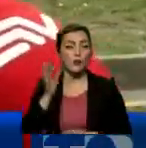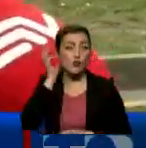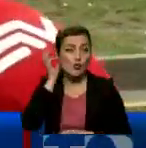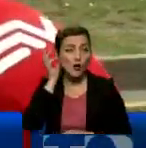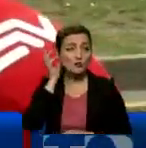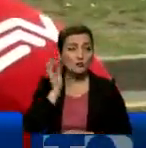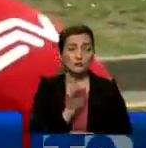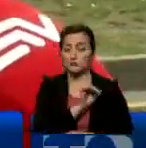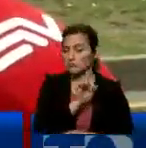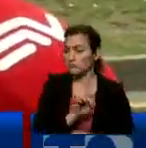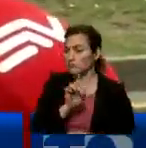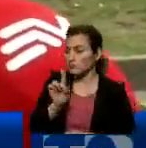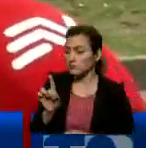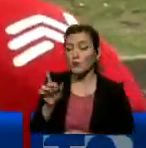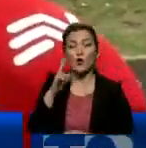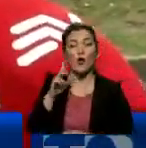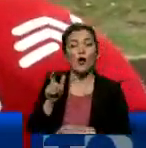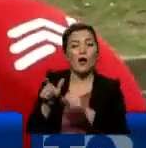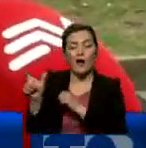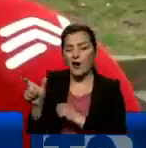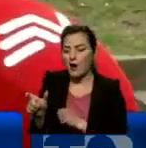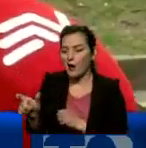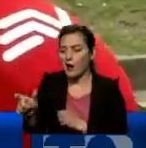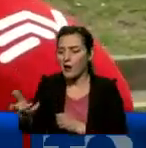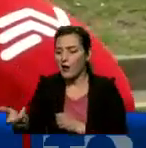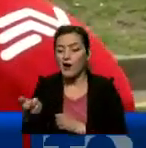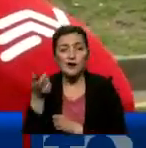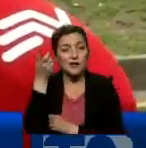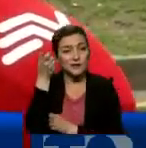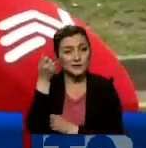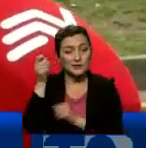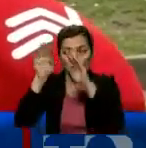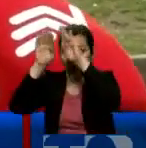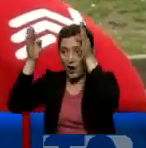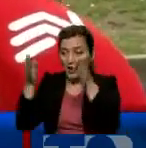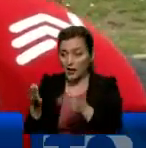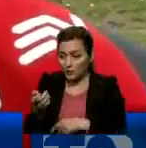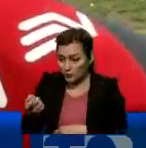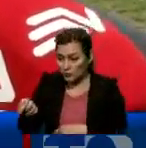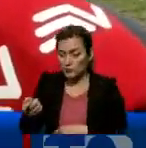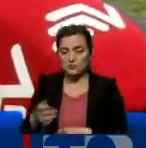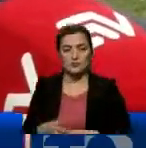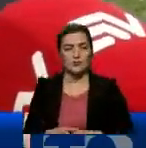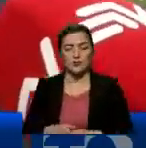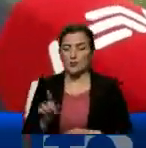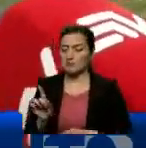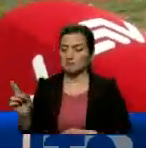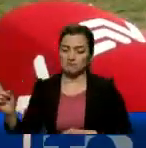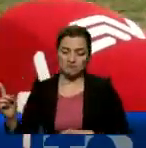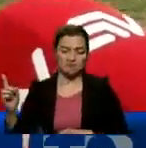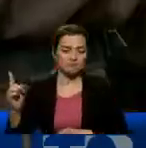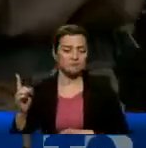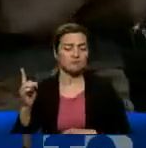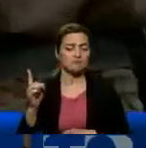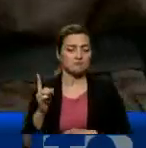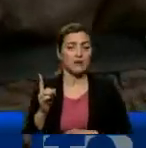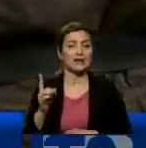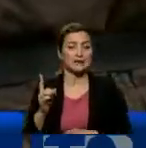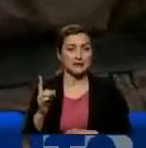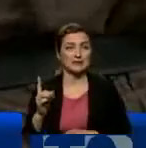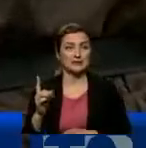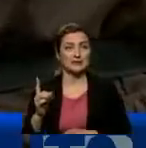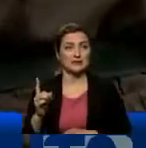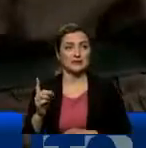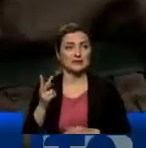caminando, buscó tres cajeros a fin de recabar dinero y posteriormente quiso cruzar nuevamente al otro lado. Al lugar